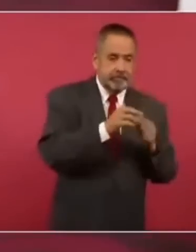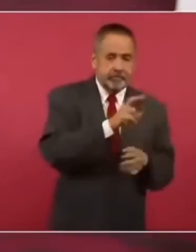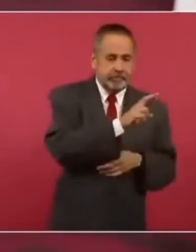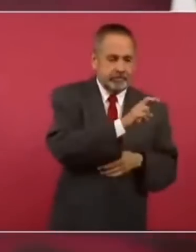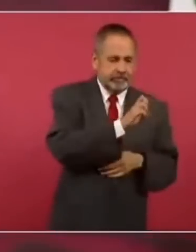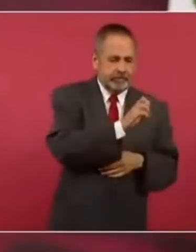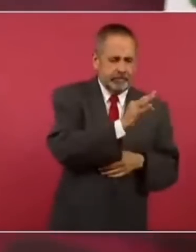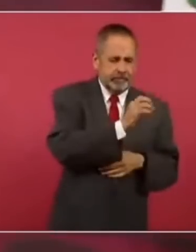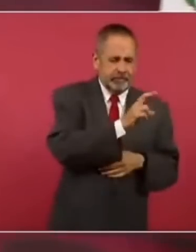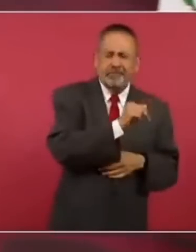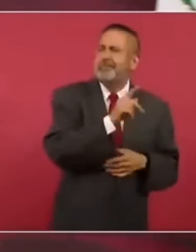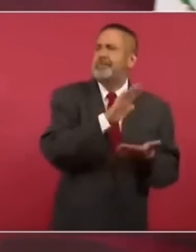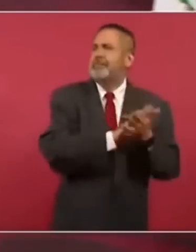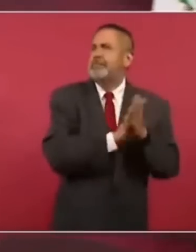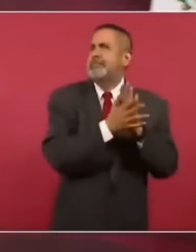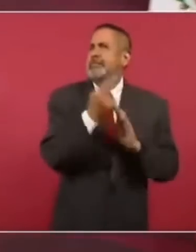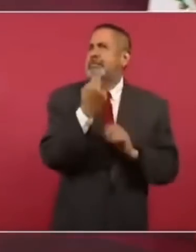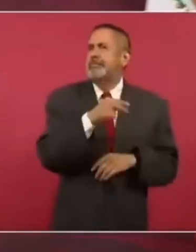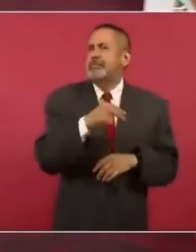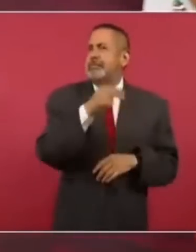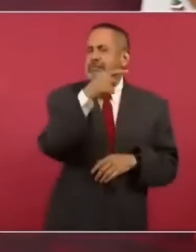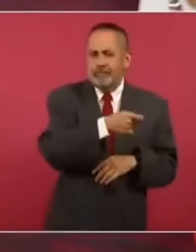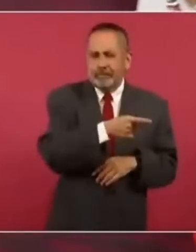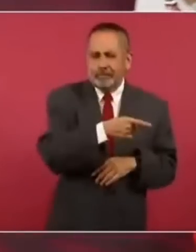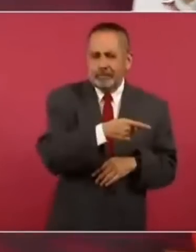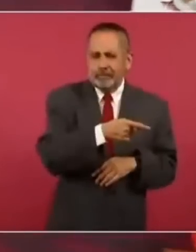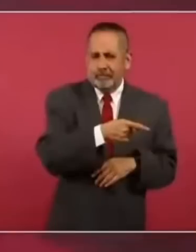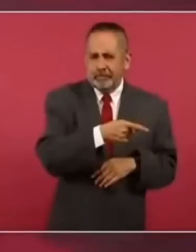es en el norte.